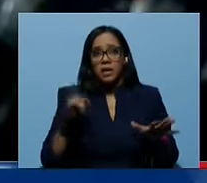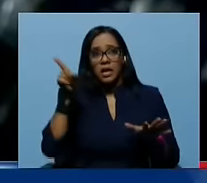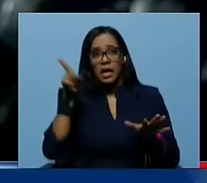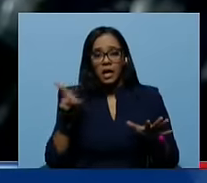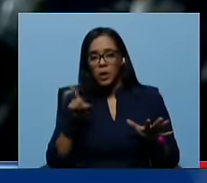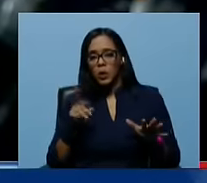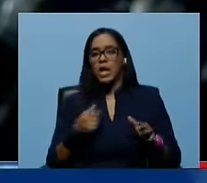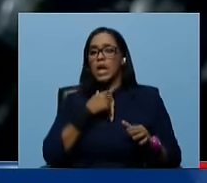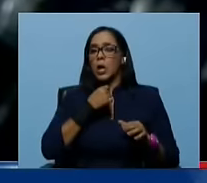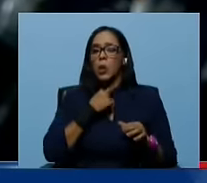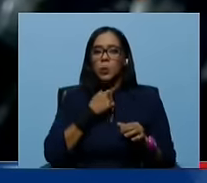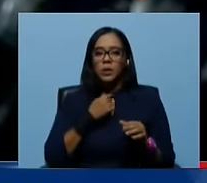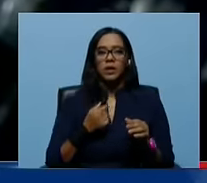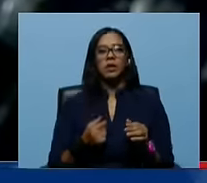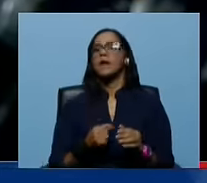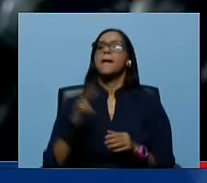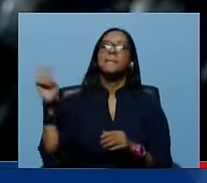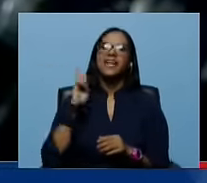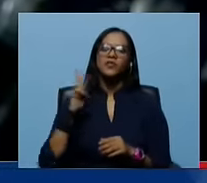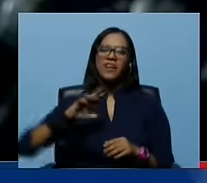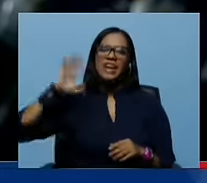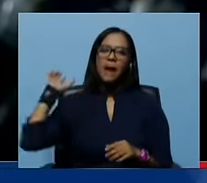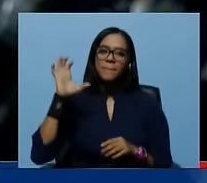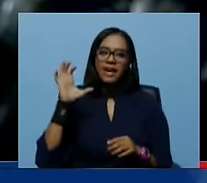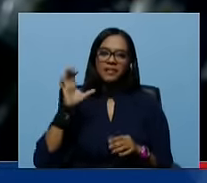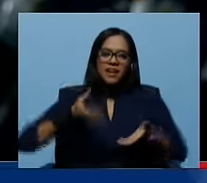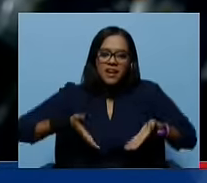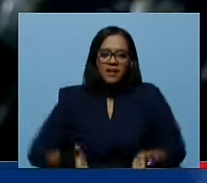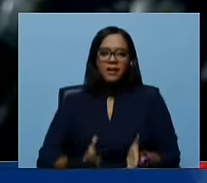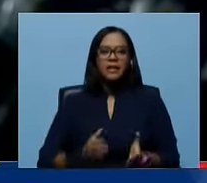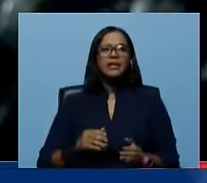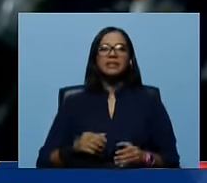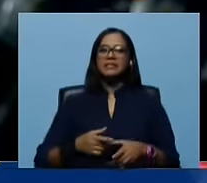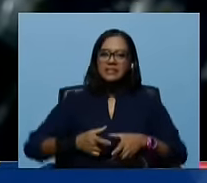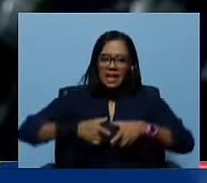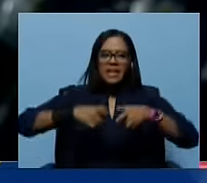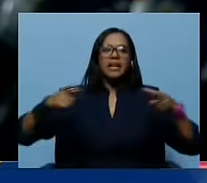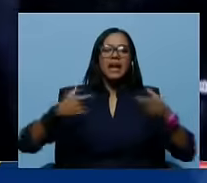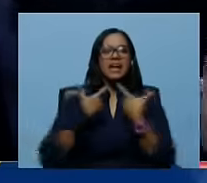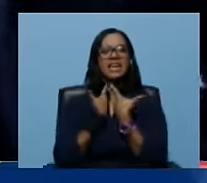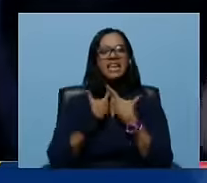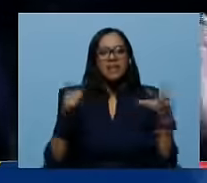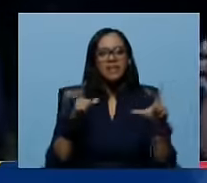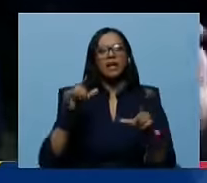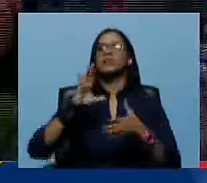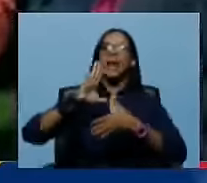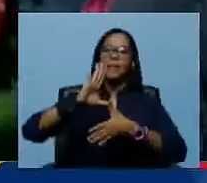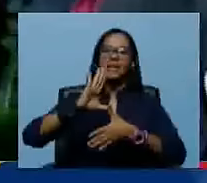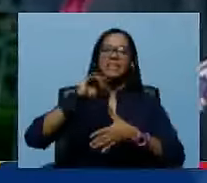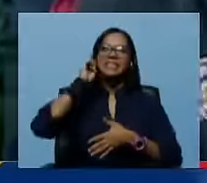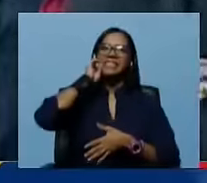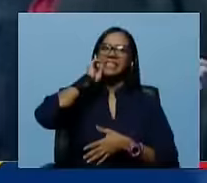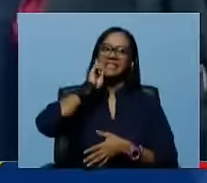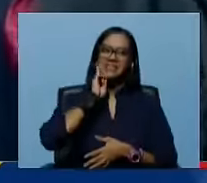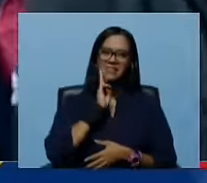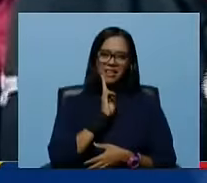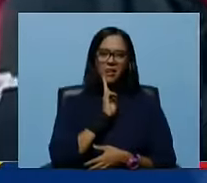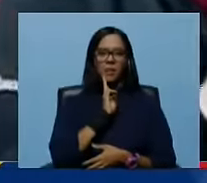santanderistas. Venezuela es la patria y cuna del gran libertador de América, Simón Antonio de la